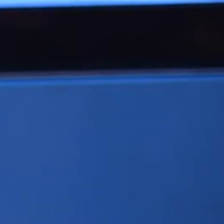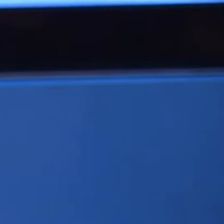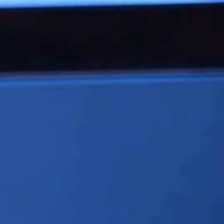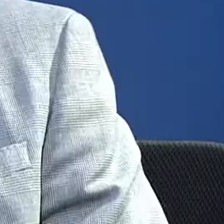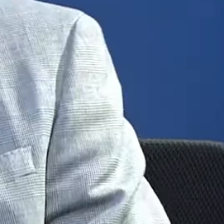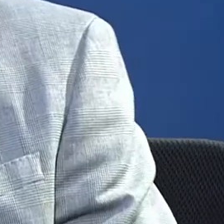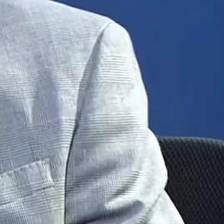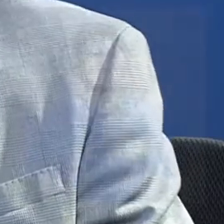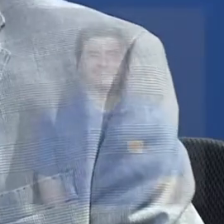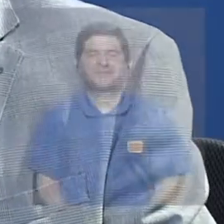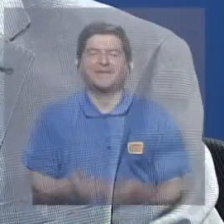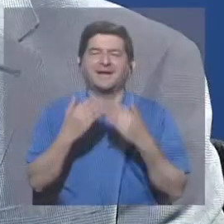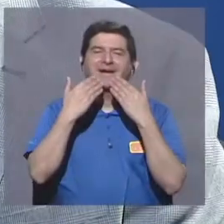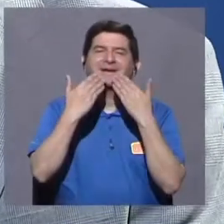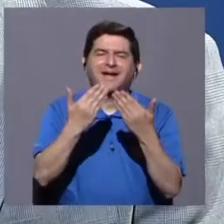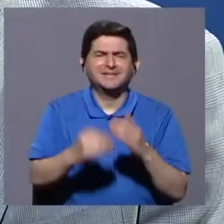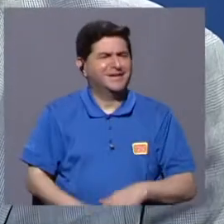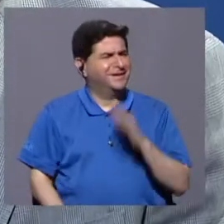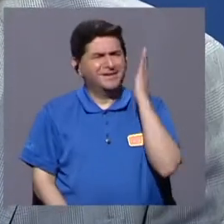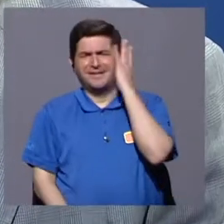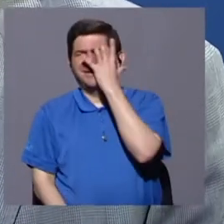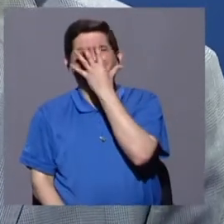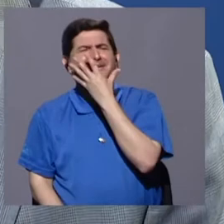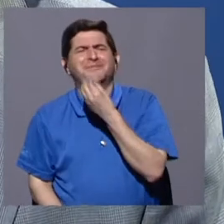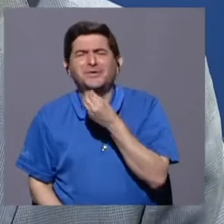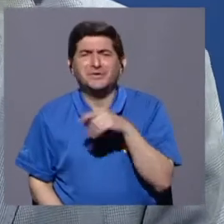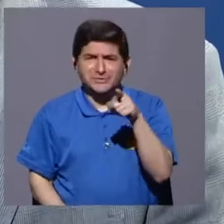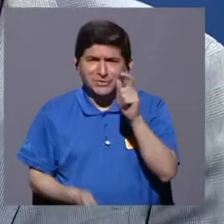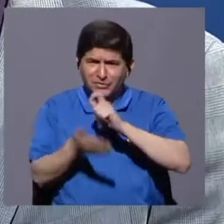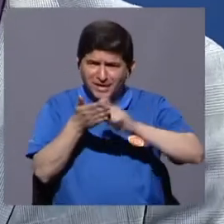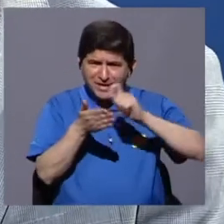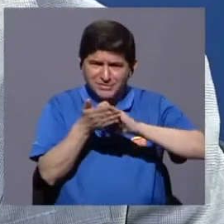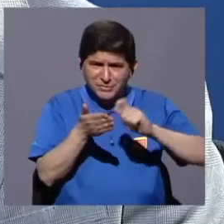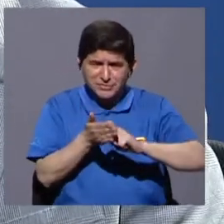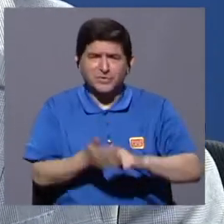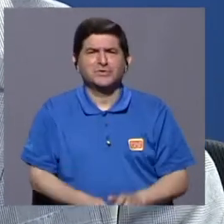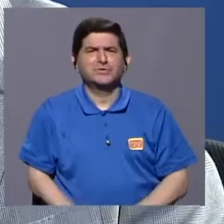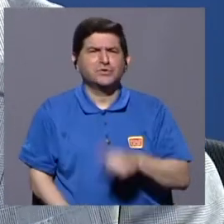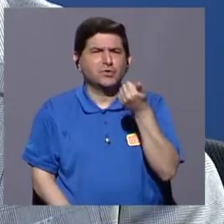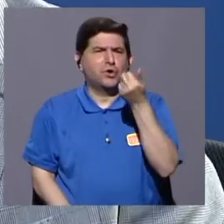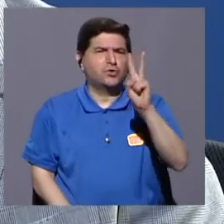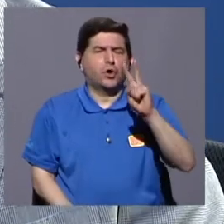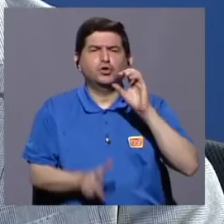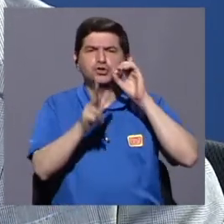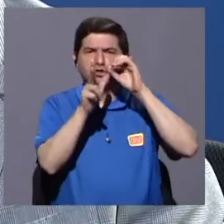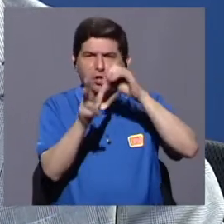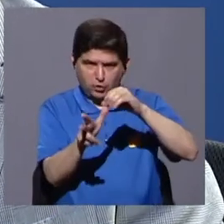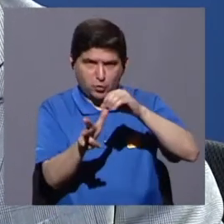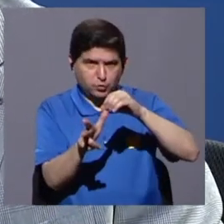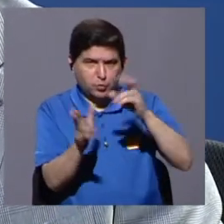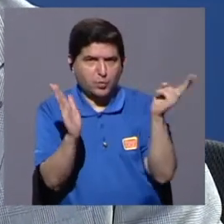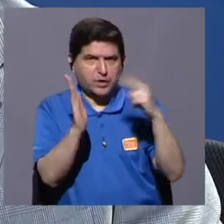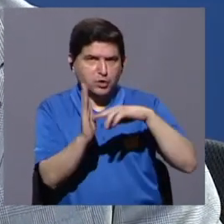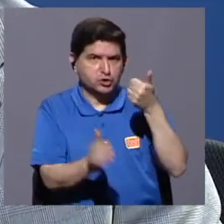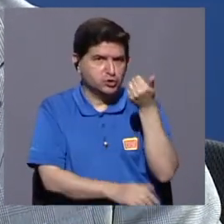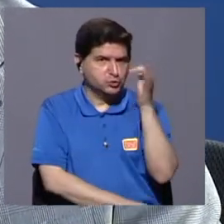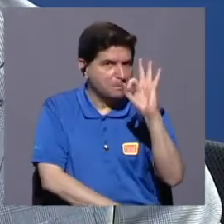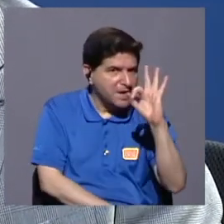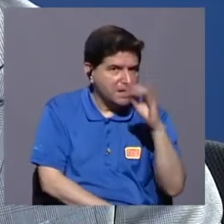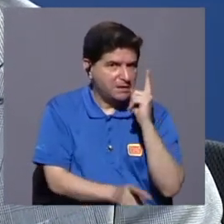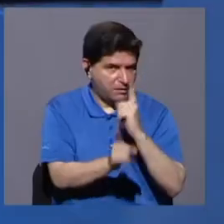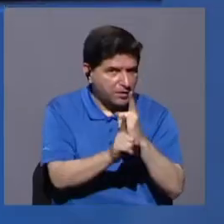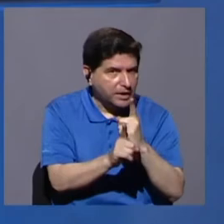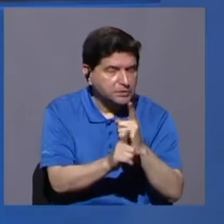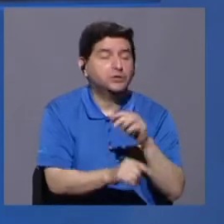Gracias. Qué belleza, Andrea, qué belleza. Esto fue escrito para un 12 de octubre del 2019, me contaba